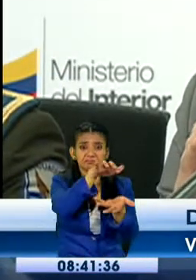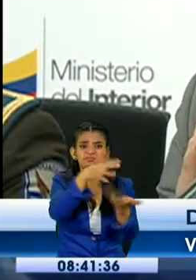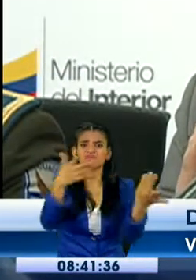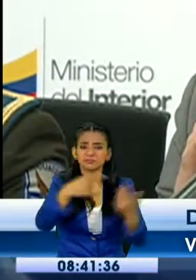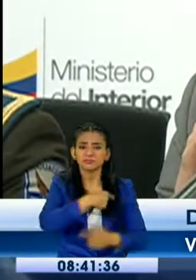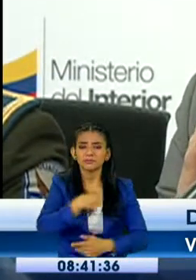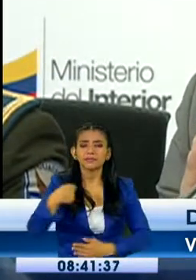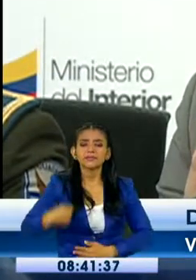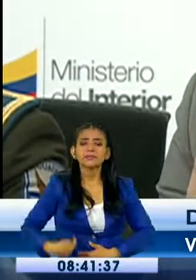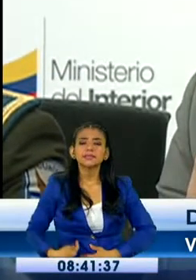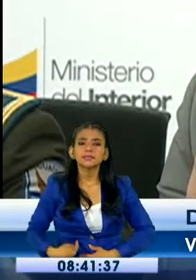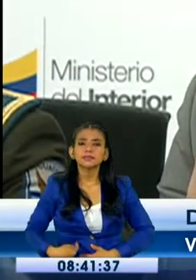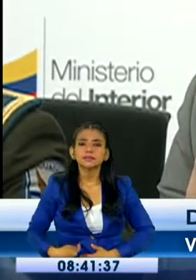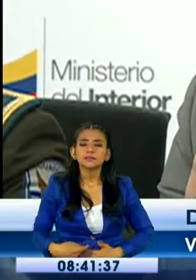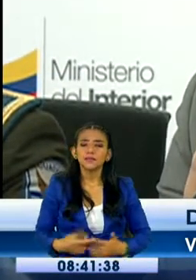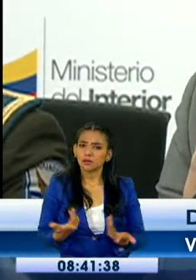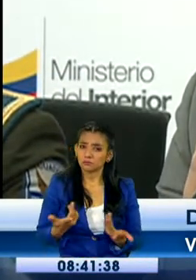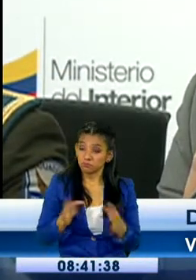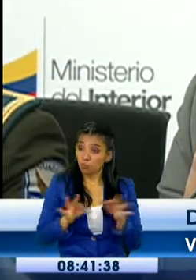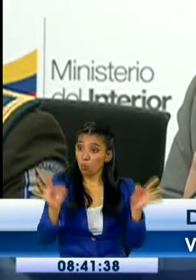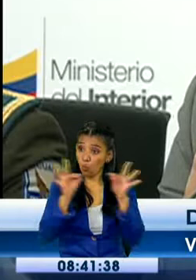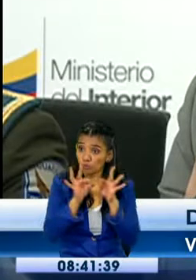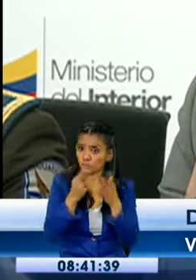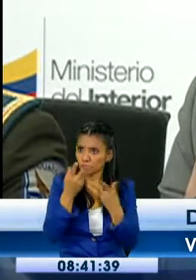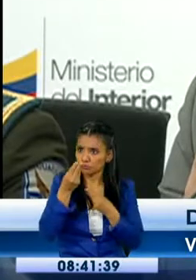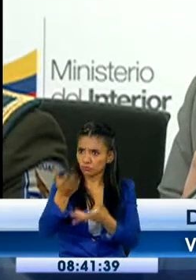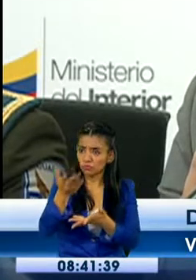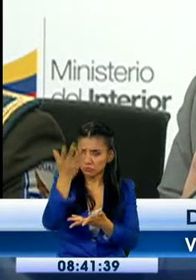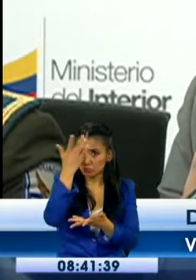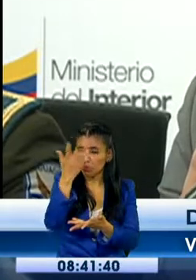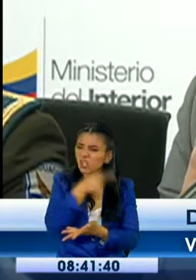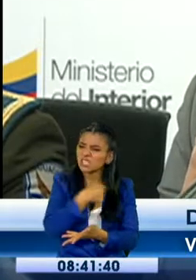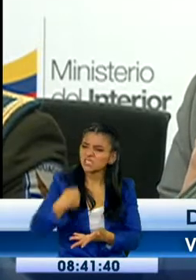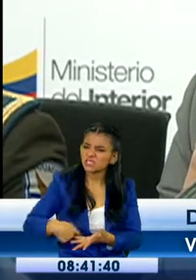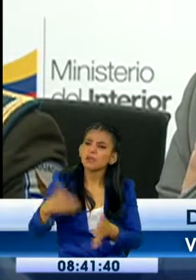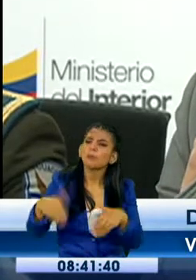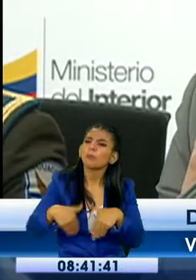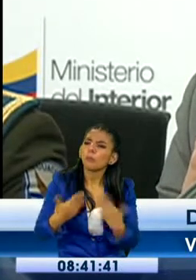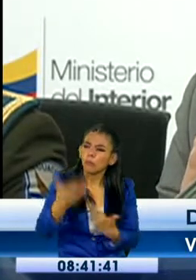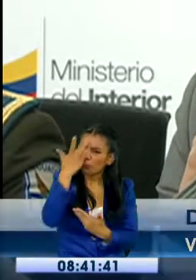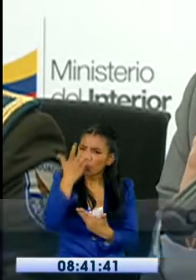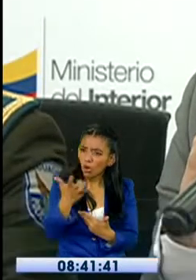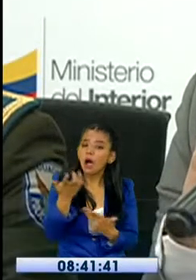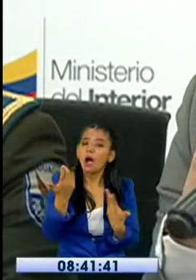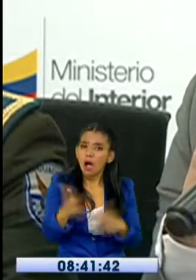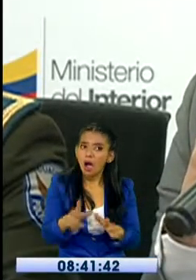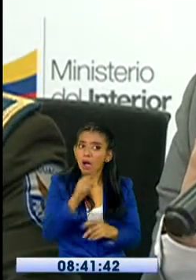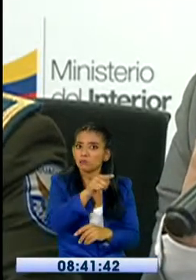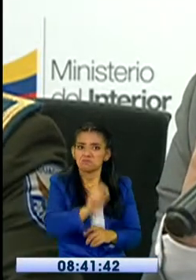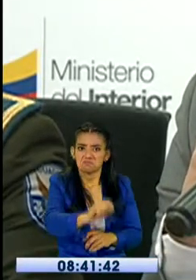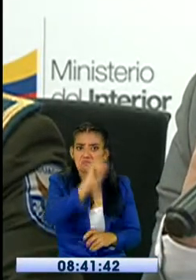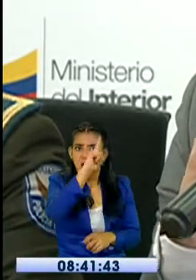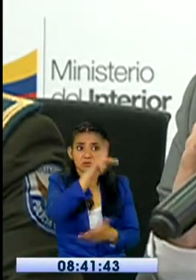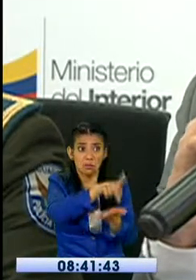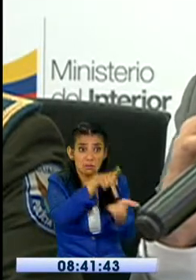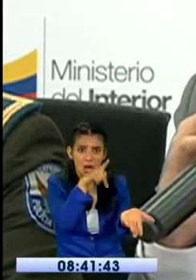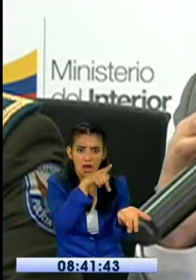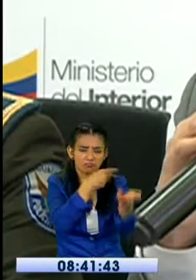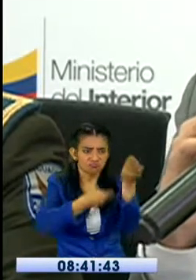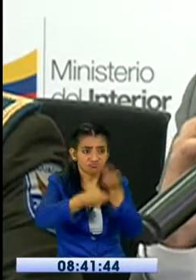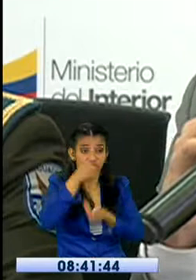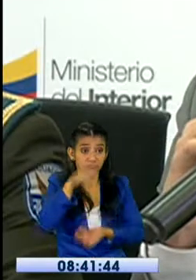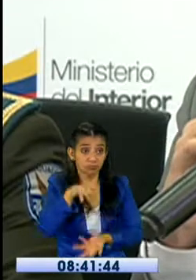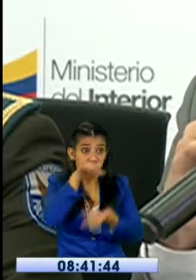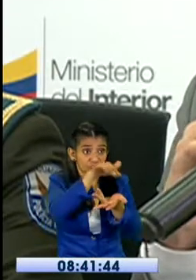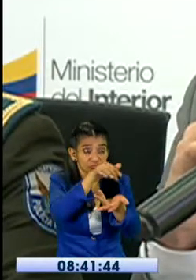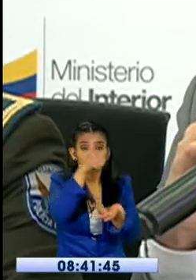China, que es importante que conozcan que este destino es seleccionado por la alta cantidad de precio que se paga en este país por